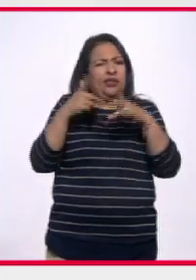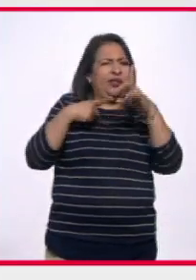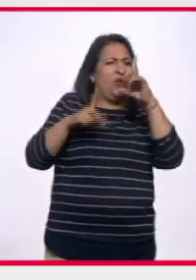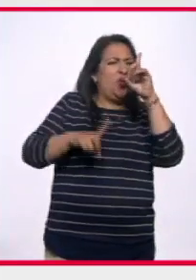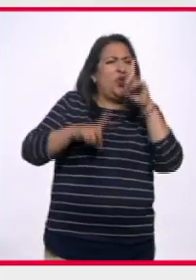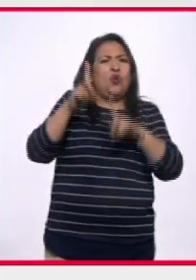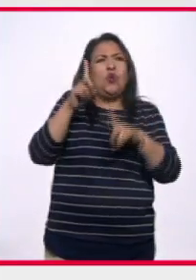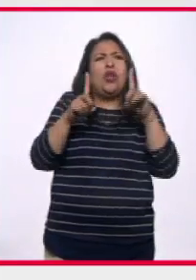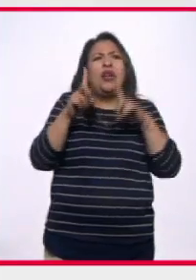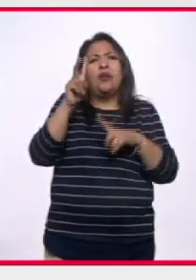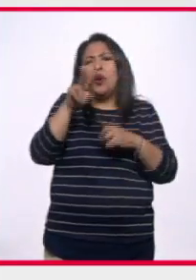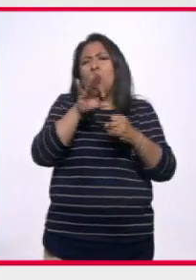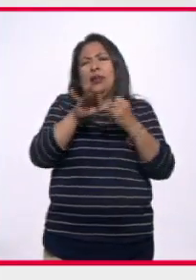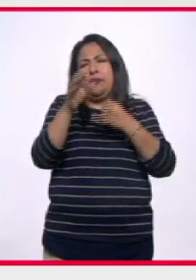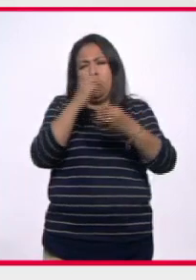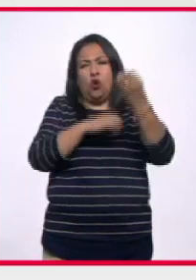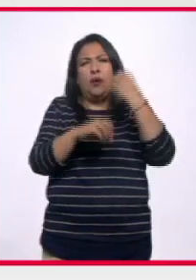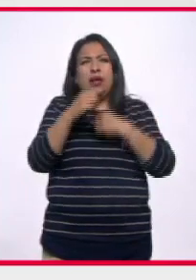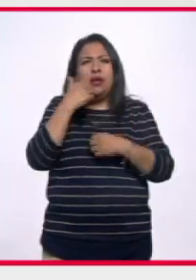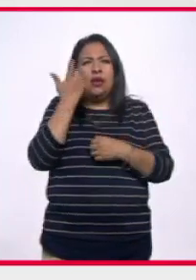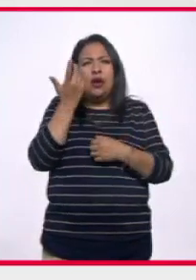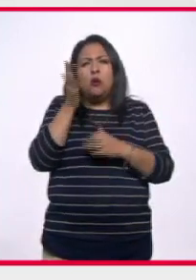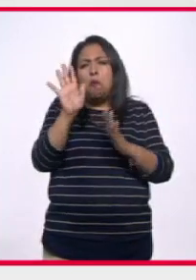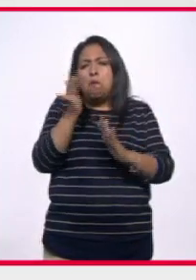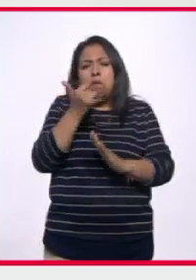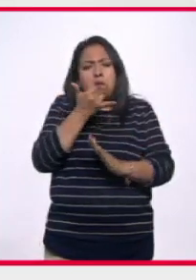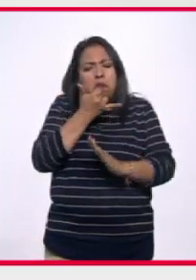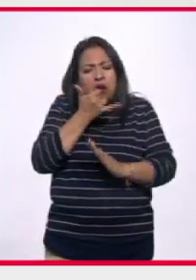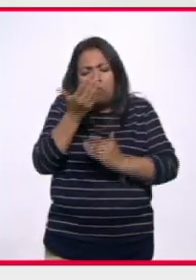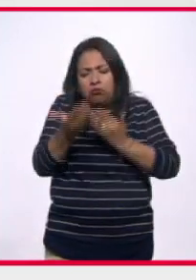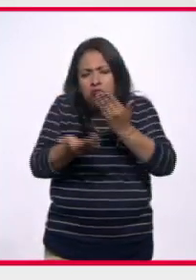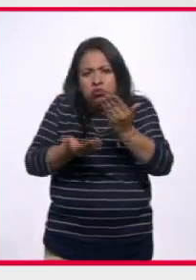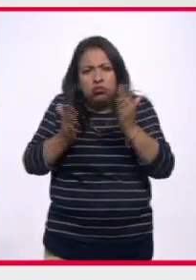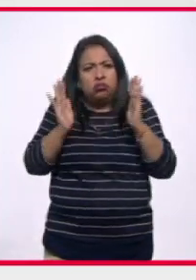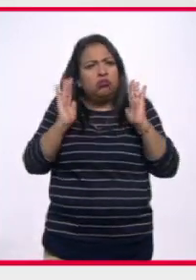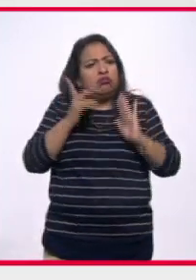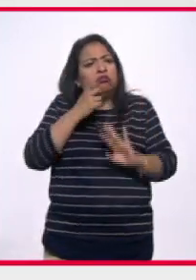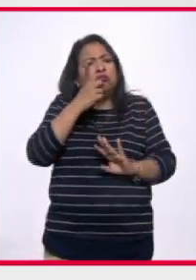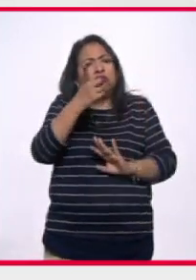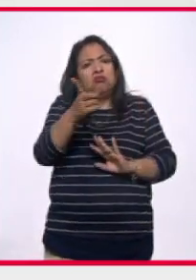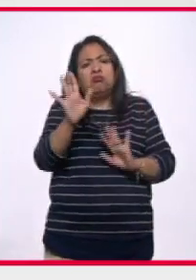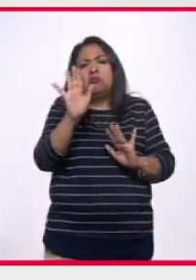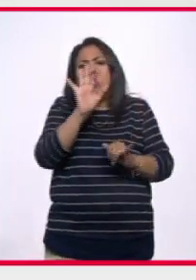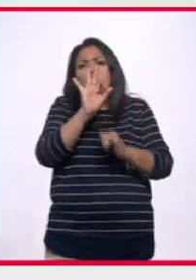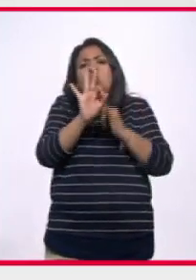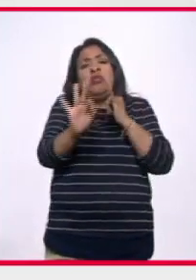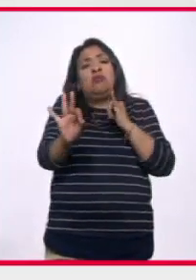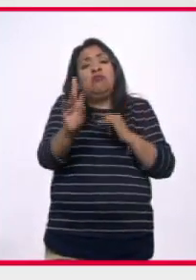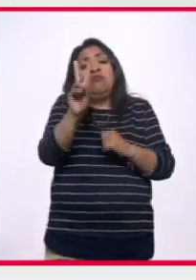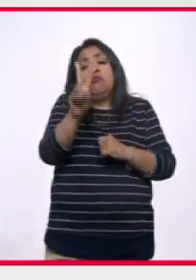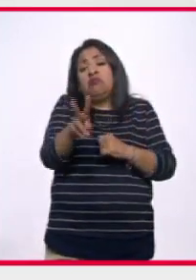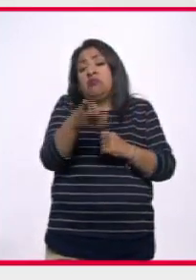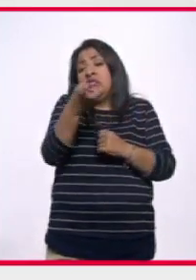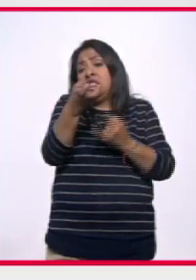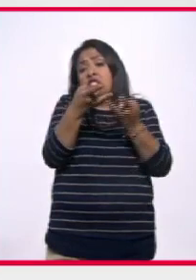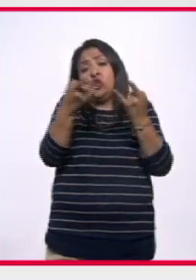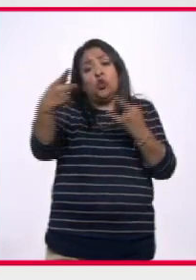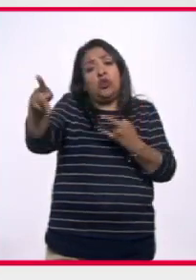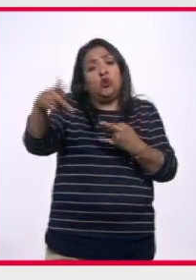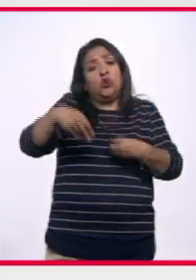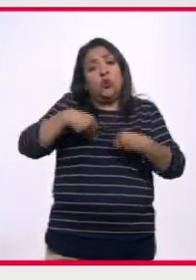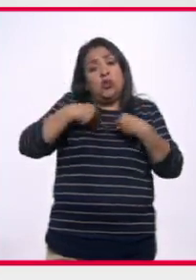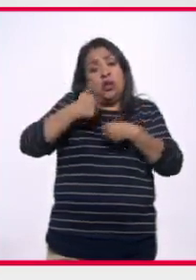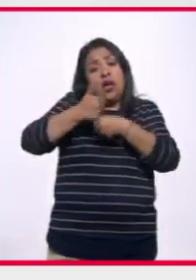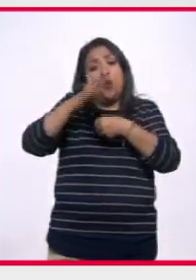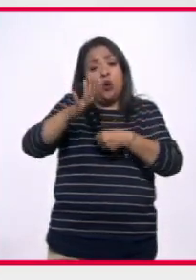trato al final de la pieza de sublimar lo de alguna forma no de decir bueno al final de cuentas esa es la historia de ella pero yo